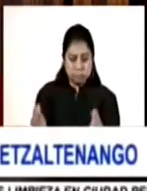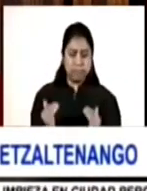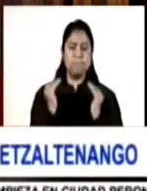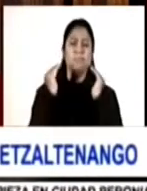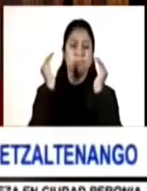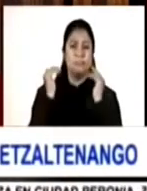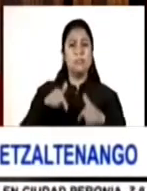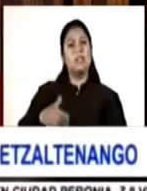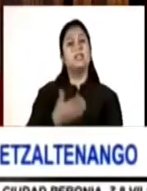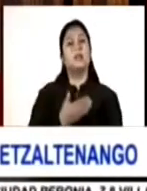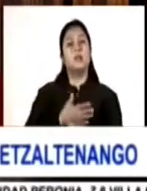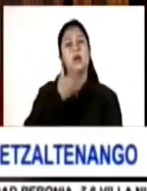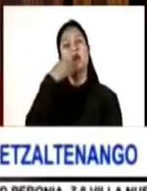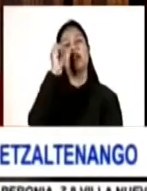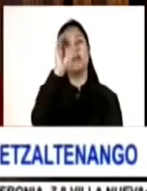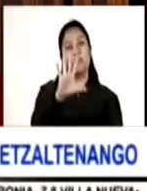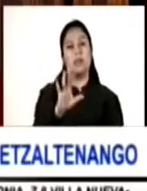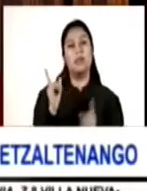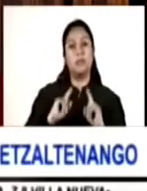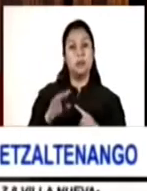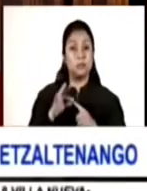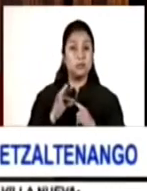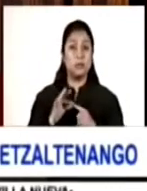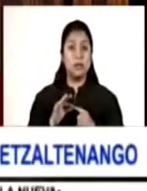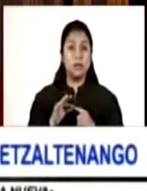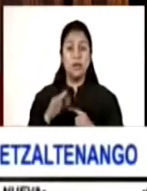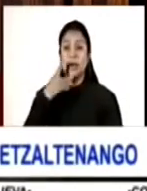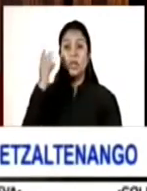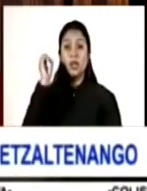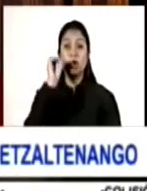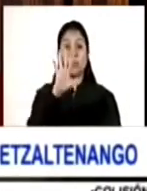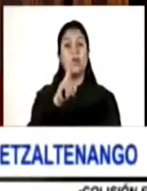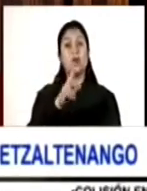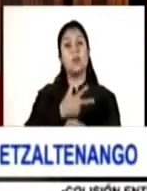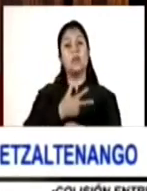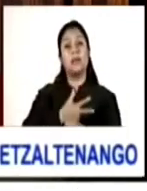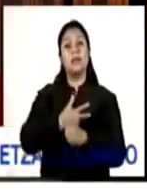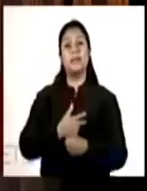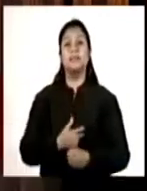esta crisis. Que Dios les bendiga, pero especialmente que Dios bendiga a Guatemala.